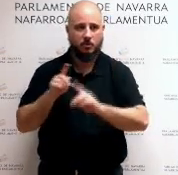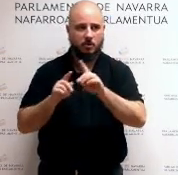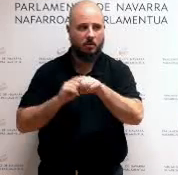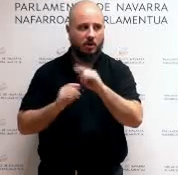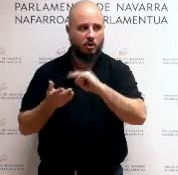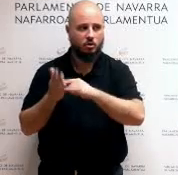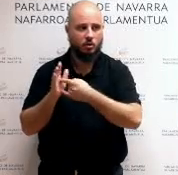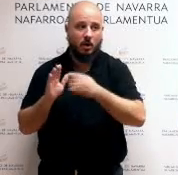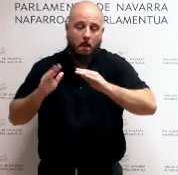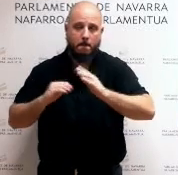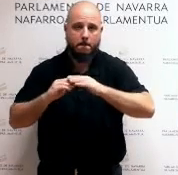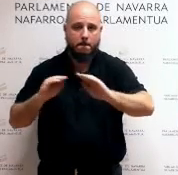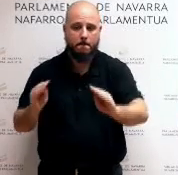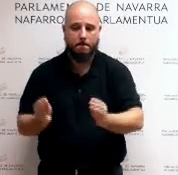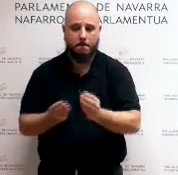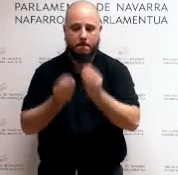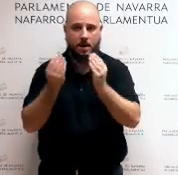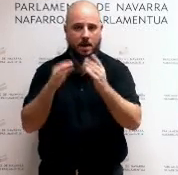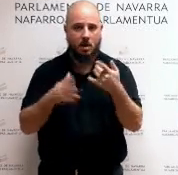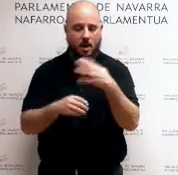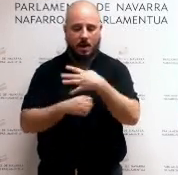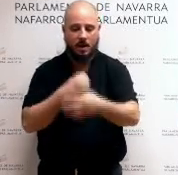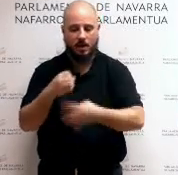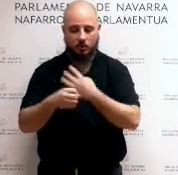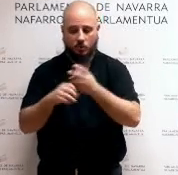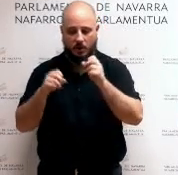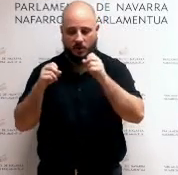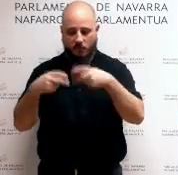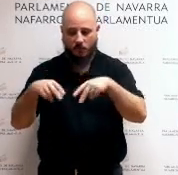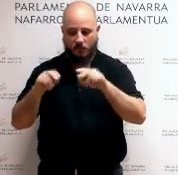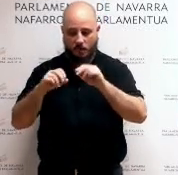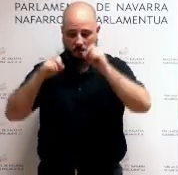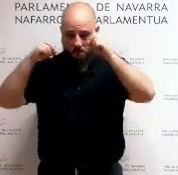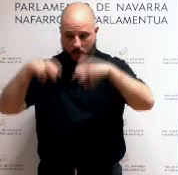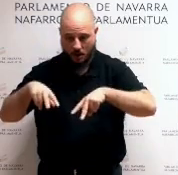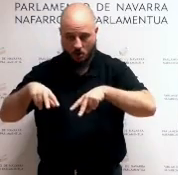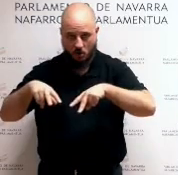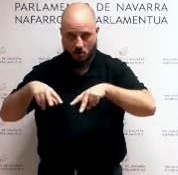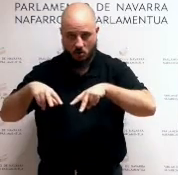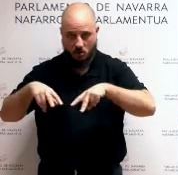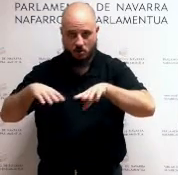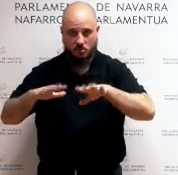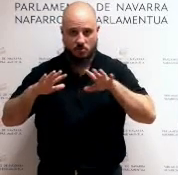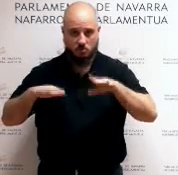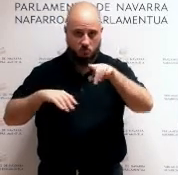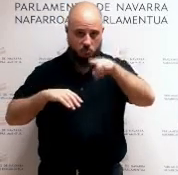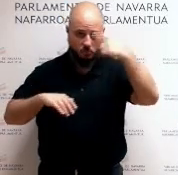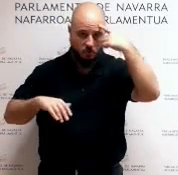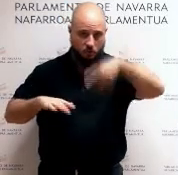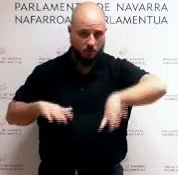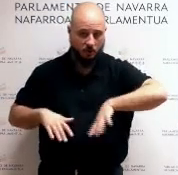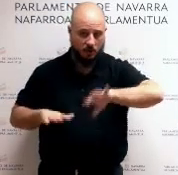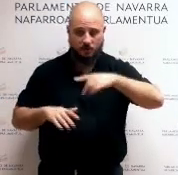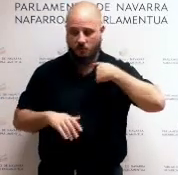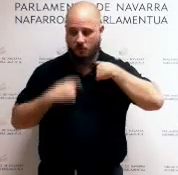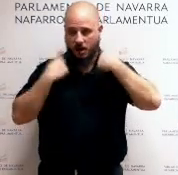mucho peor y más grave al terminar su legislatura. Usted sabrá lo que tiene que hacer al reconocer este fracaso de